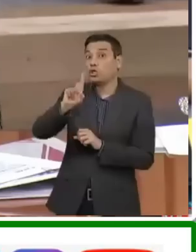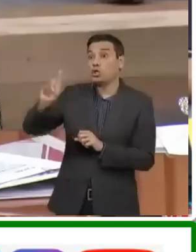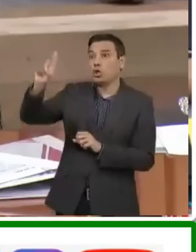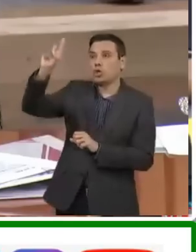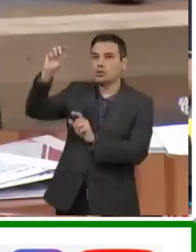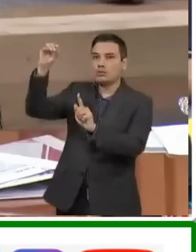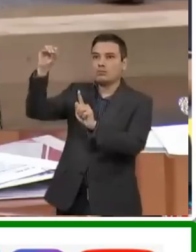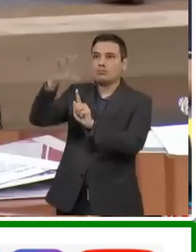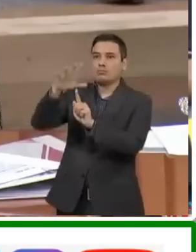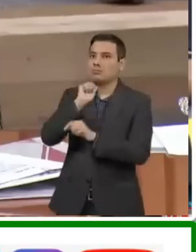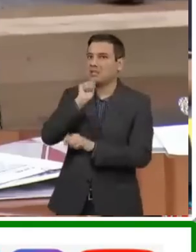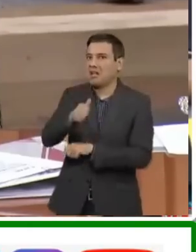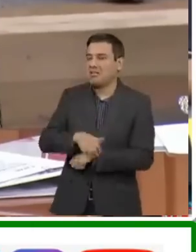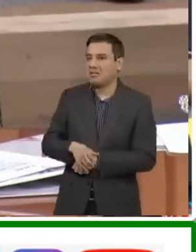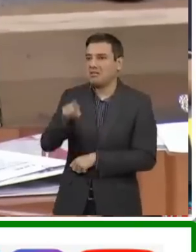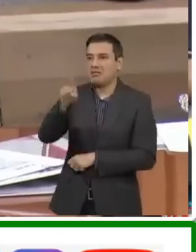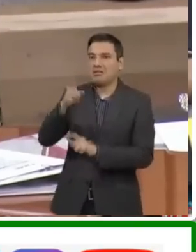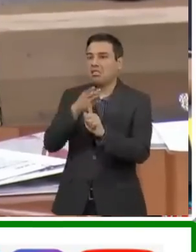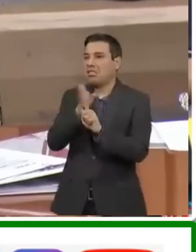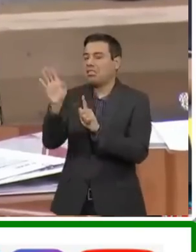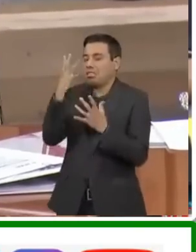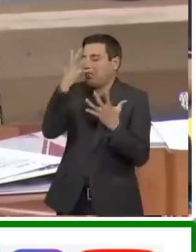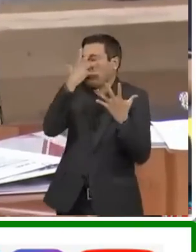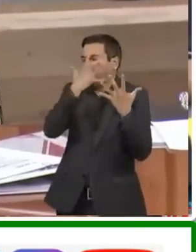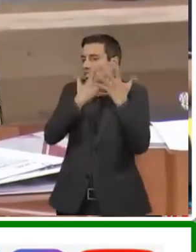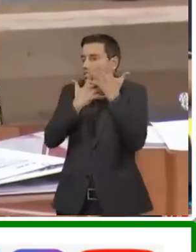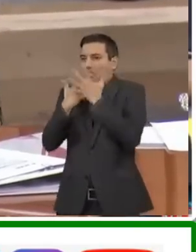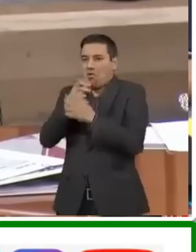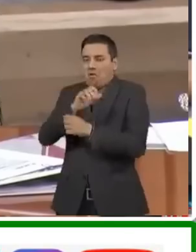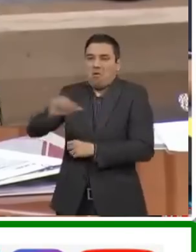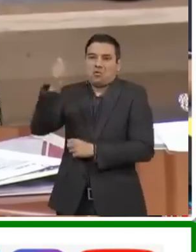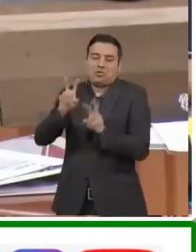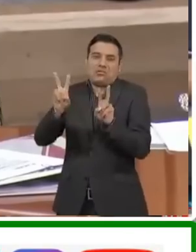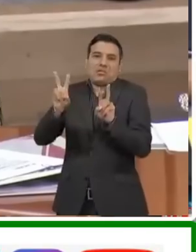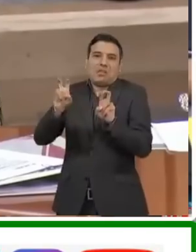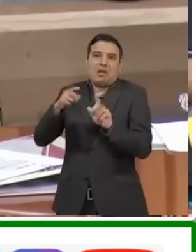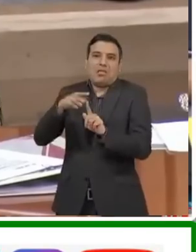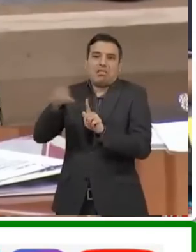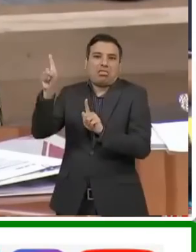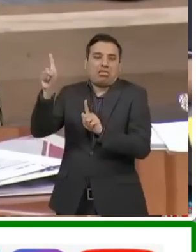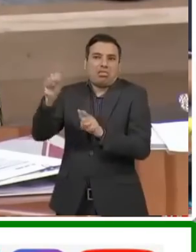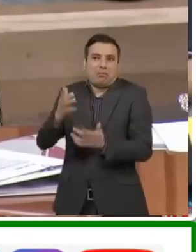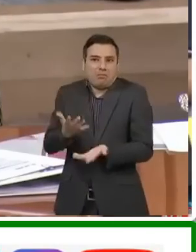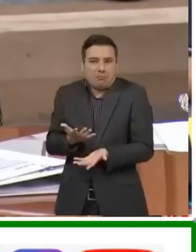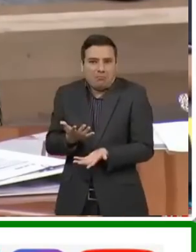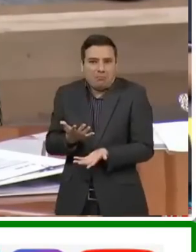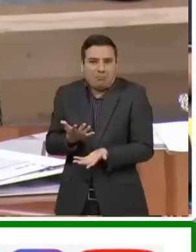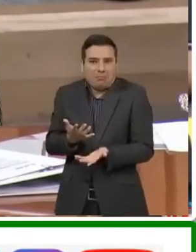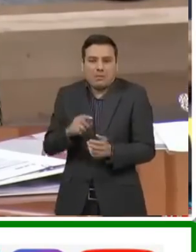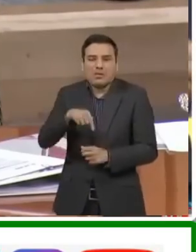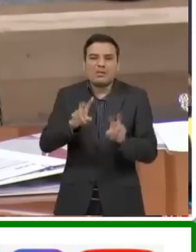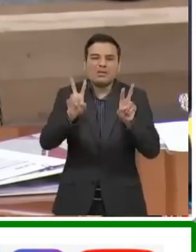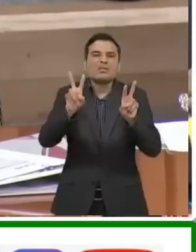perdido en la discusión que no tenía nada que ver con lo que estamos planteando. Es la